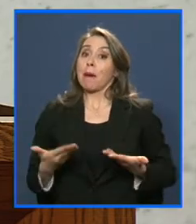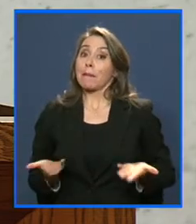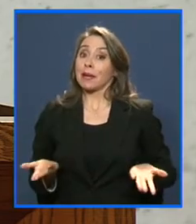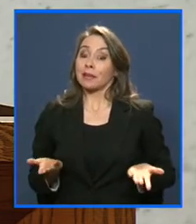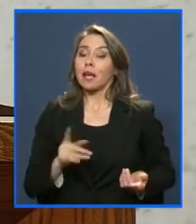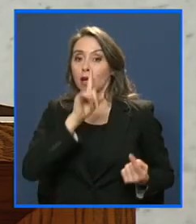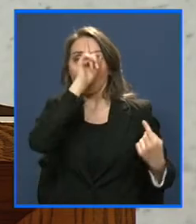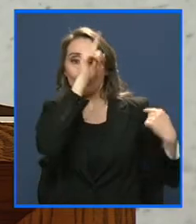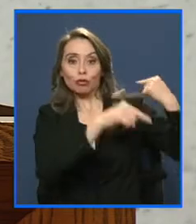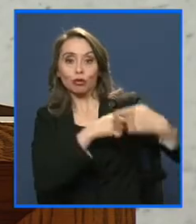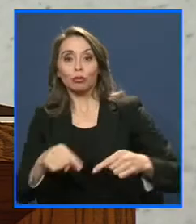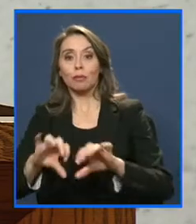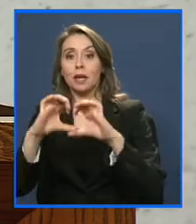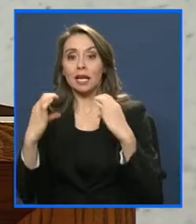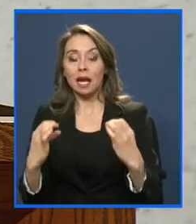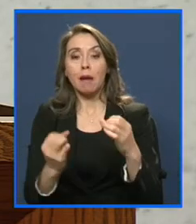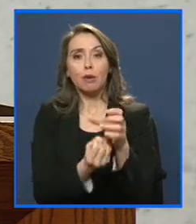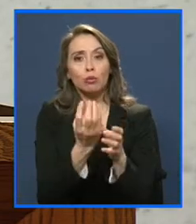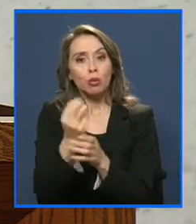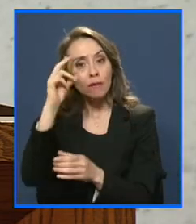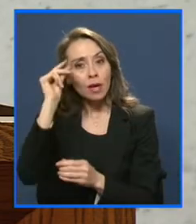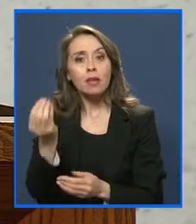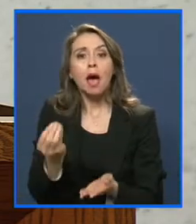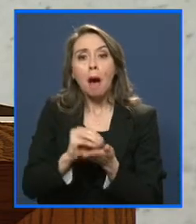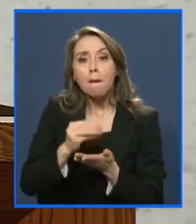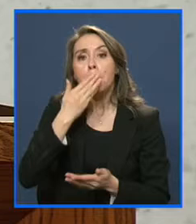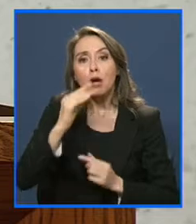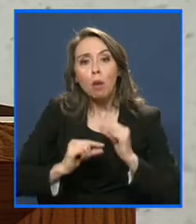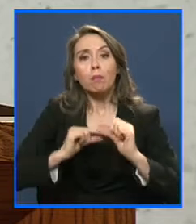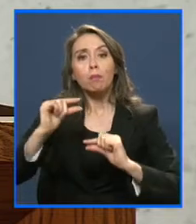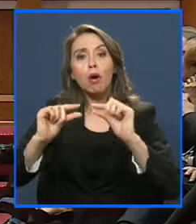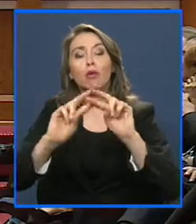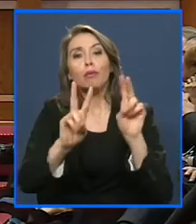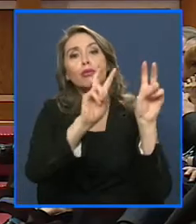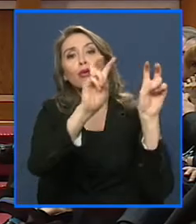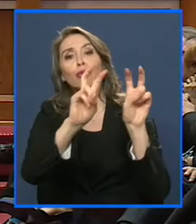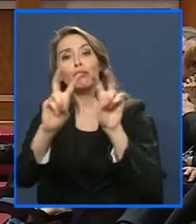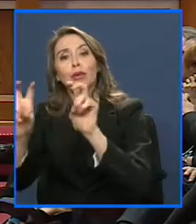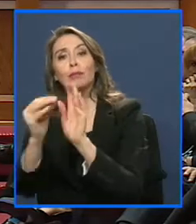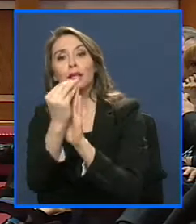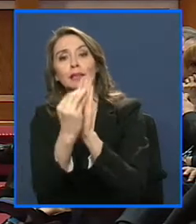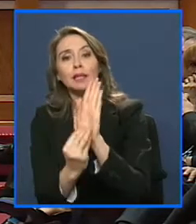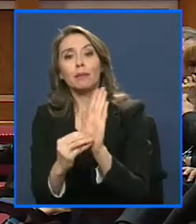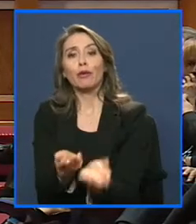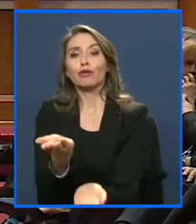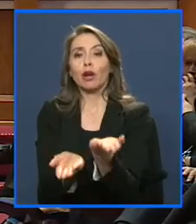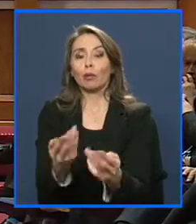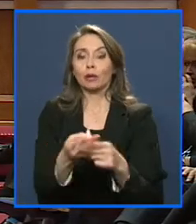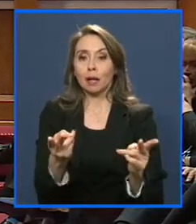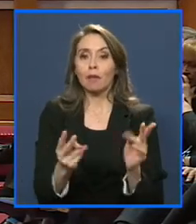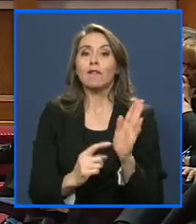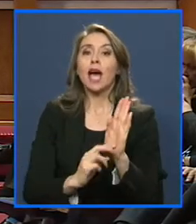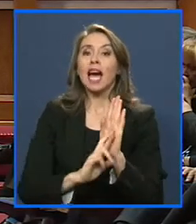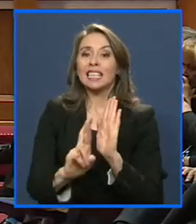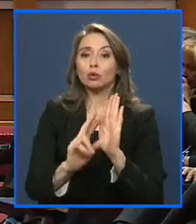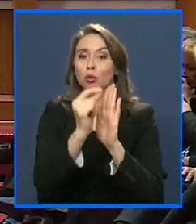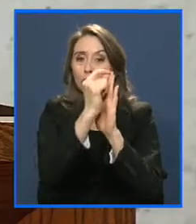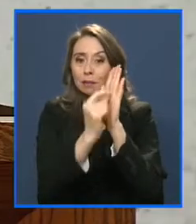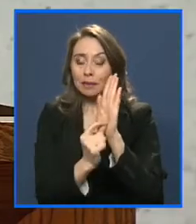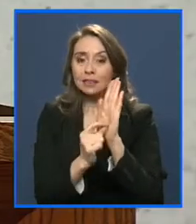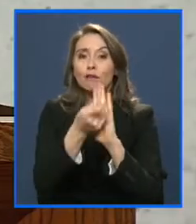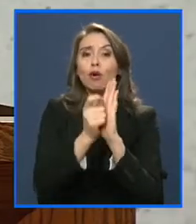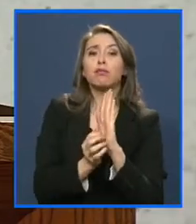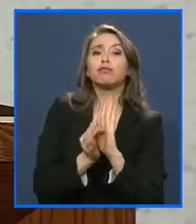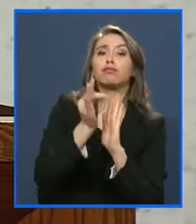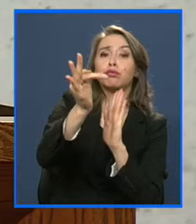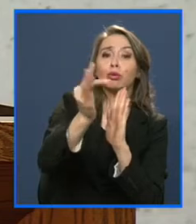tradición de esta cámara innovar y mejorar progresivamente todas las materias contenidas en esta cuenta los resultados concretos y proyecciones de